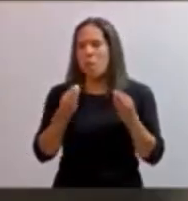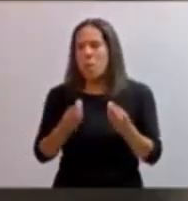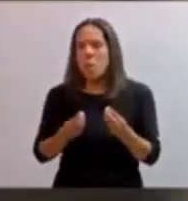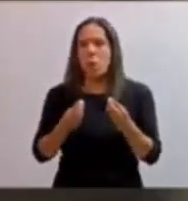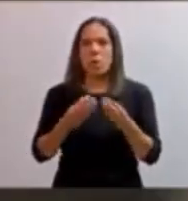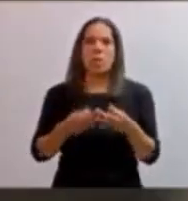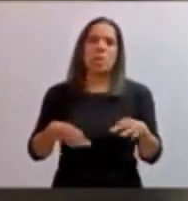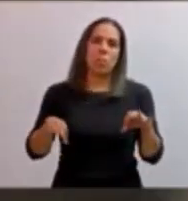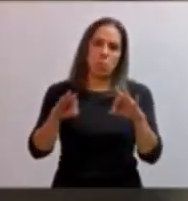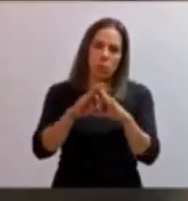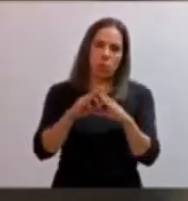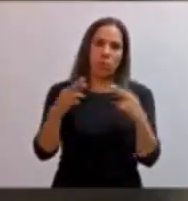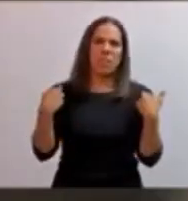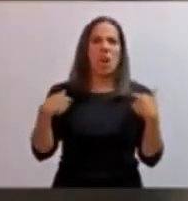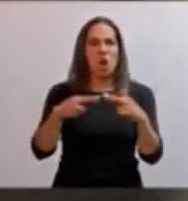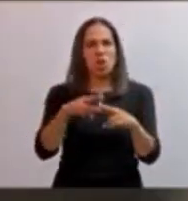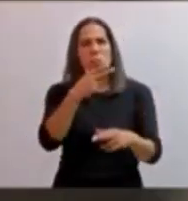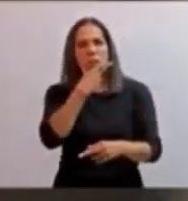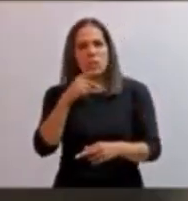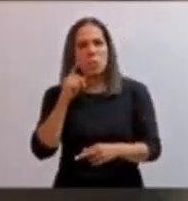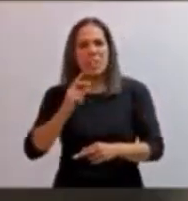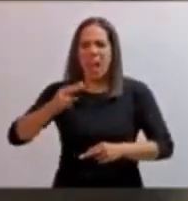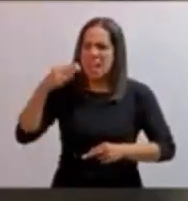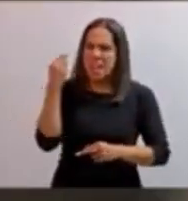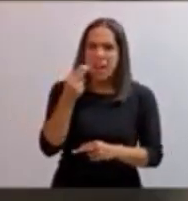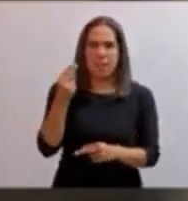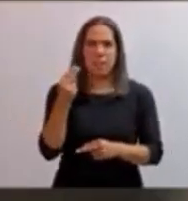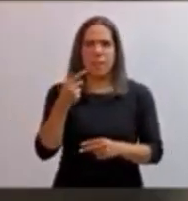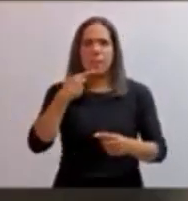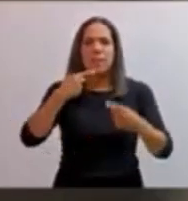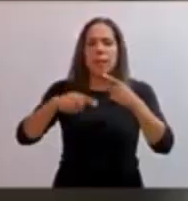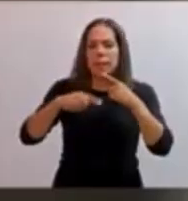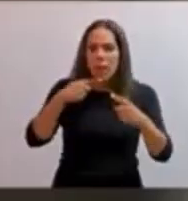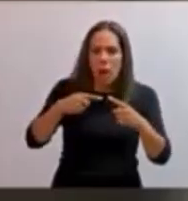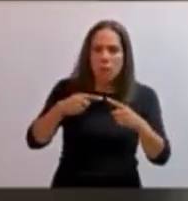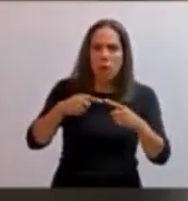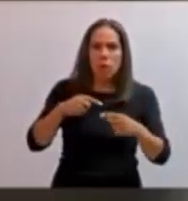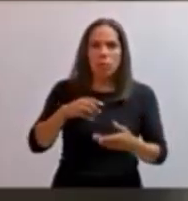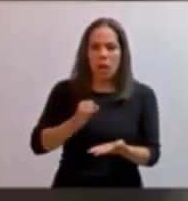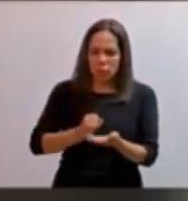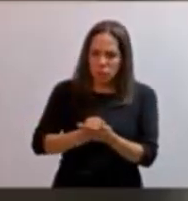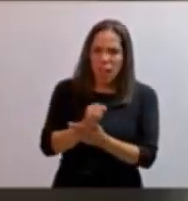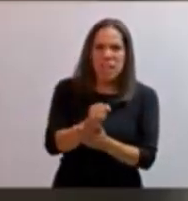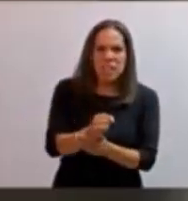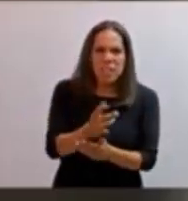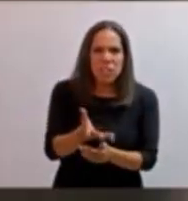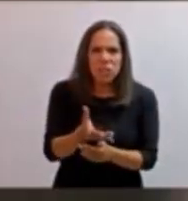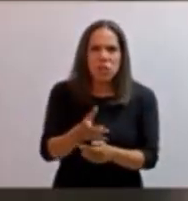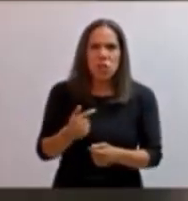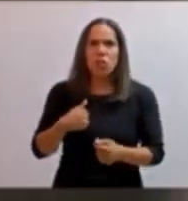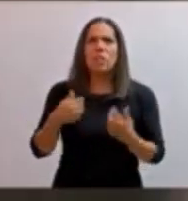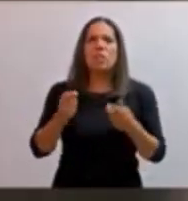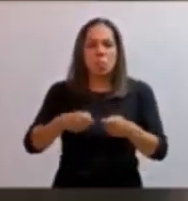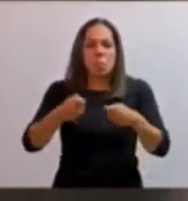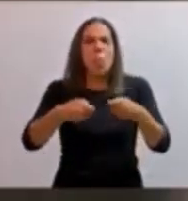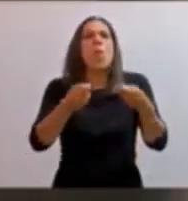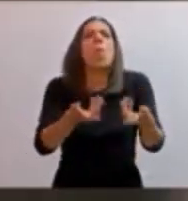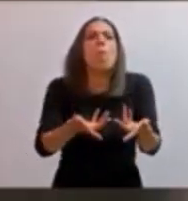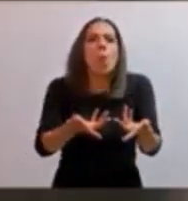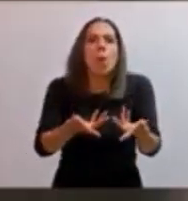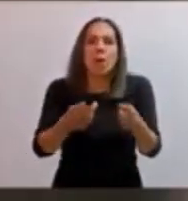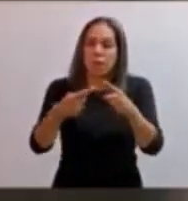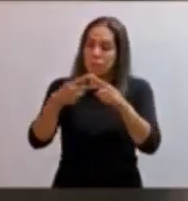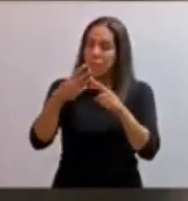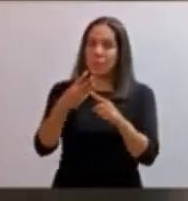reflexionar, discutir, tomar decisiones, proponer. Y para ello, el Consejo